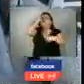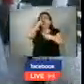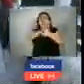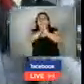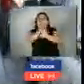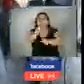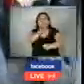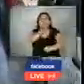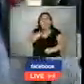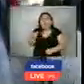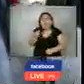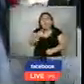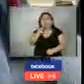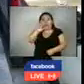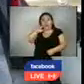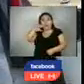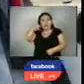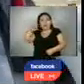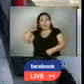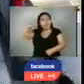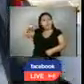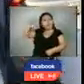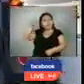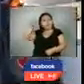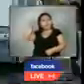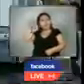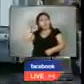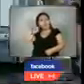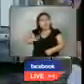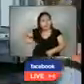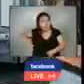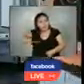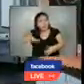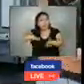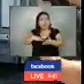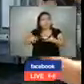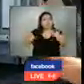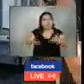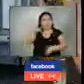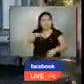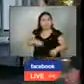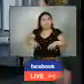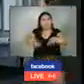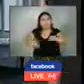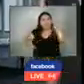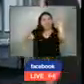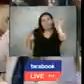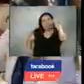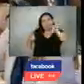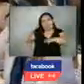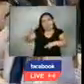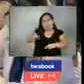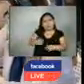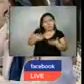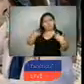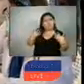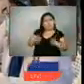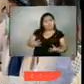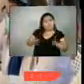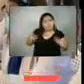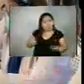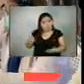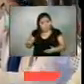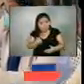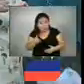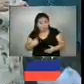En total, 300 pruebas PCR fueron destinadas para el municipio de Mexicanos en San Salvador. Quienes decidieron esperar aseguraron que